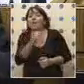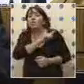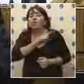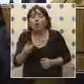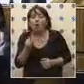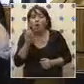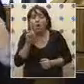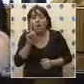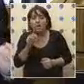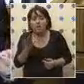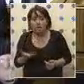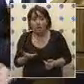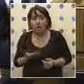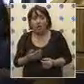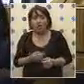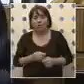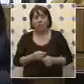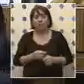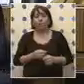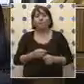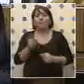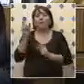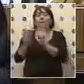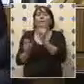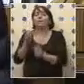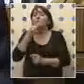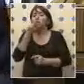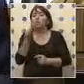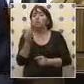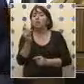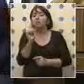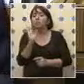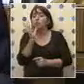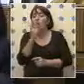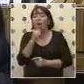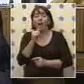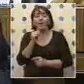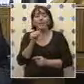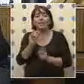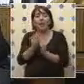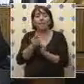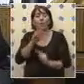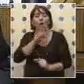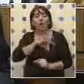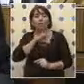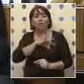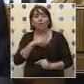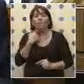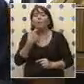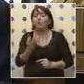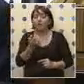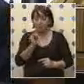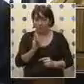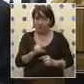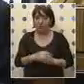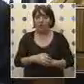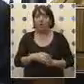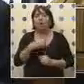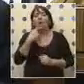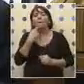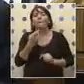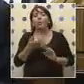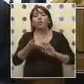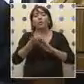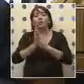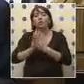bien son aquellos que dicen que no afecta a las pensiones quienes podrían estar engañando. ¿Por qué los afecta? ¿Por qué? Porque